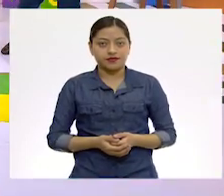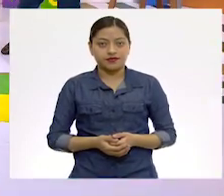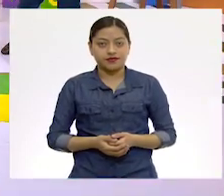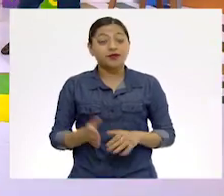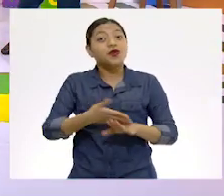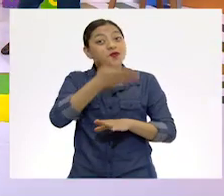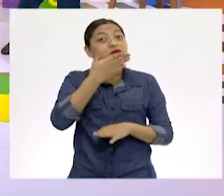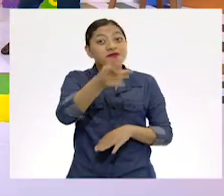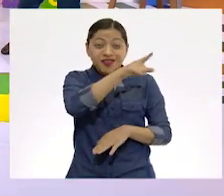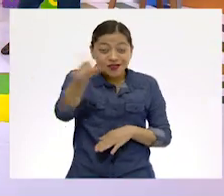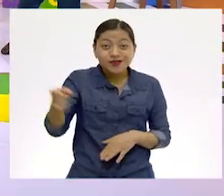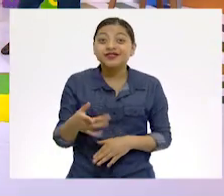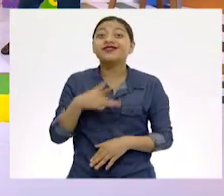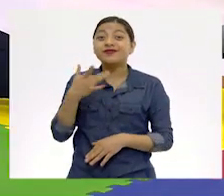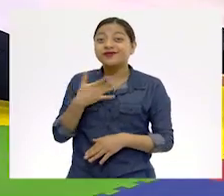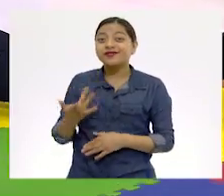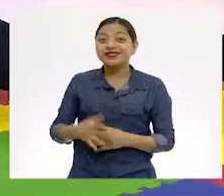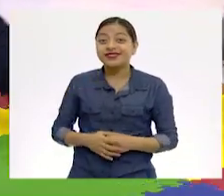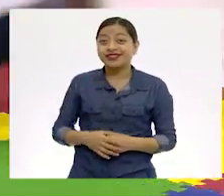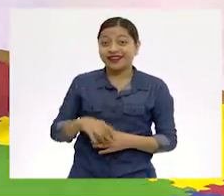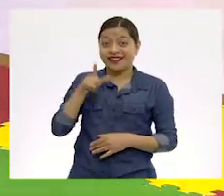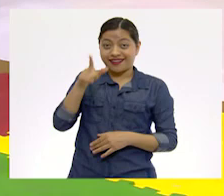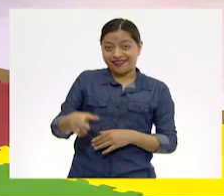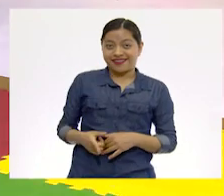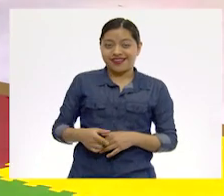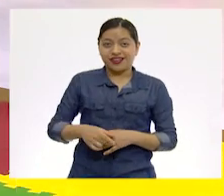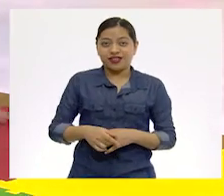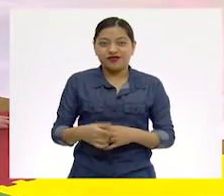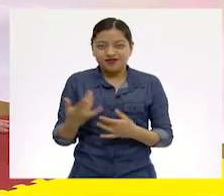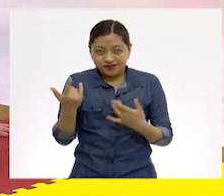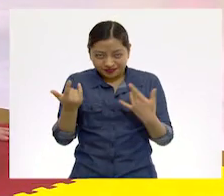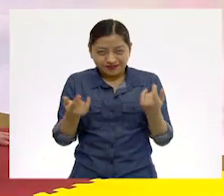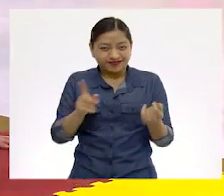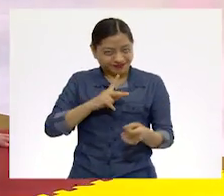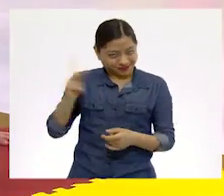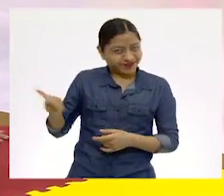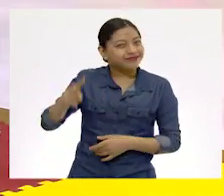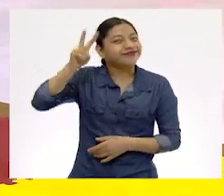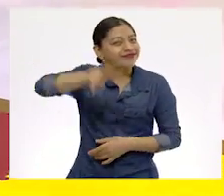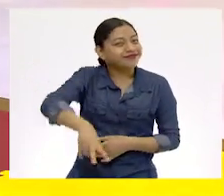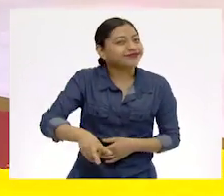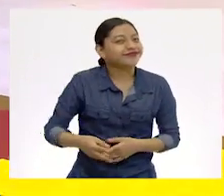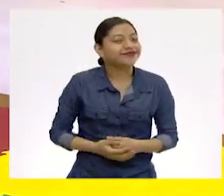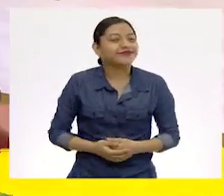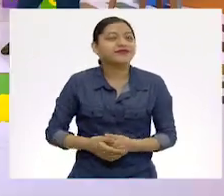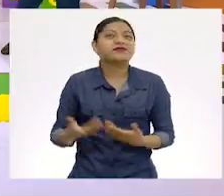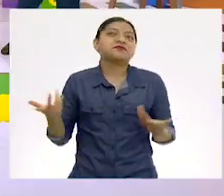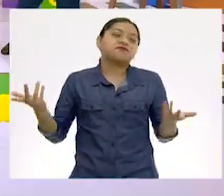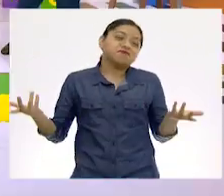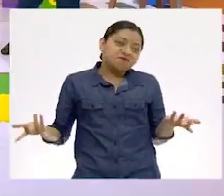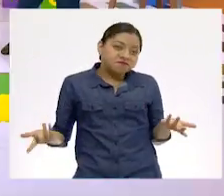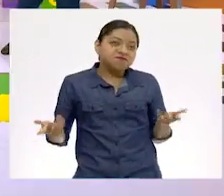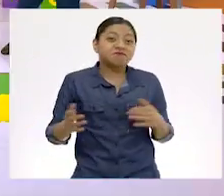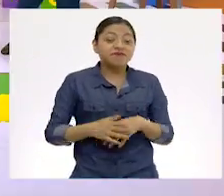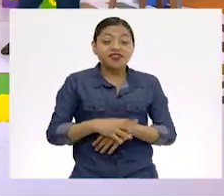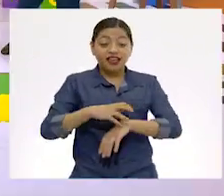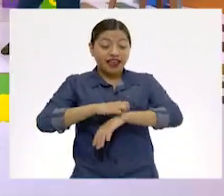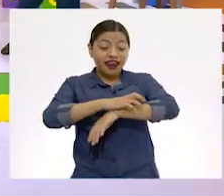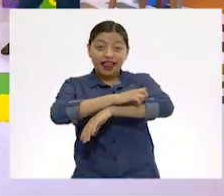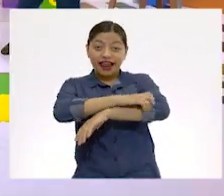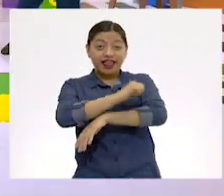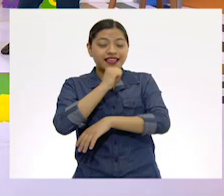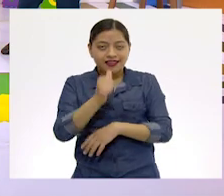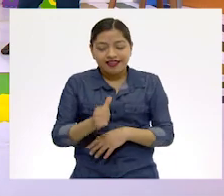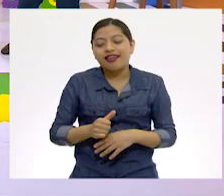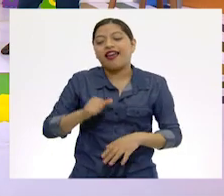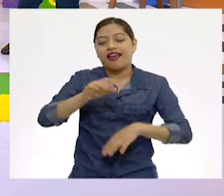¿Qué les parece? Se parece al hombre araña, ¿verdad? Se podría decir, si no fuera una araña, estaría reptando.